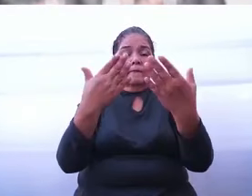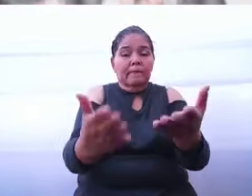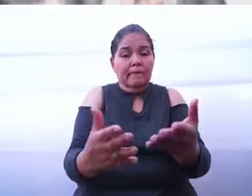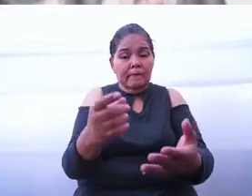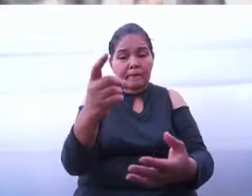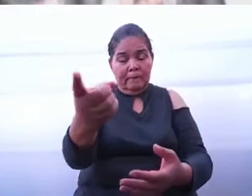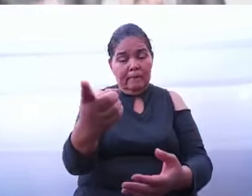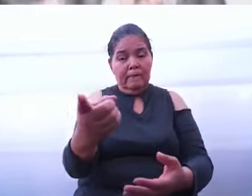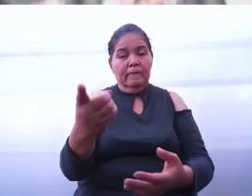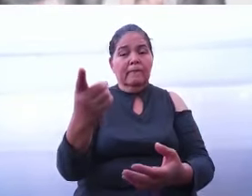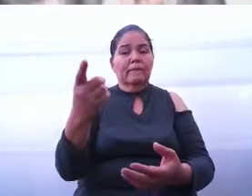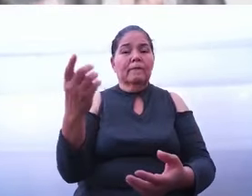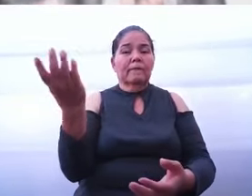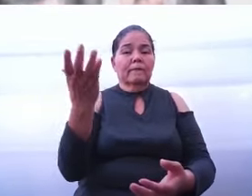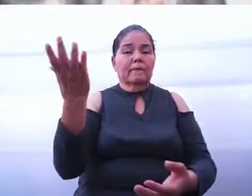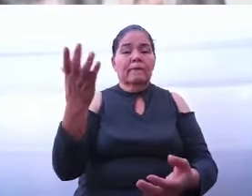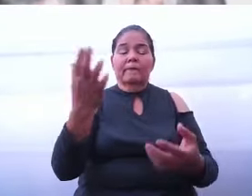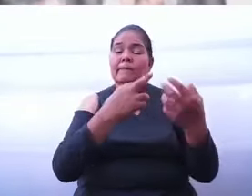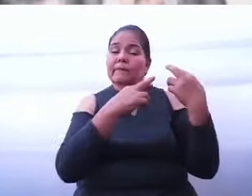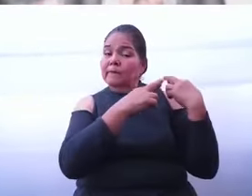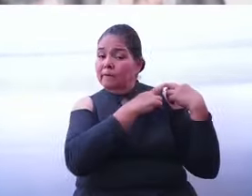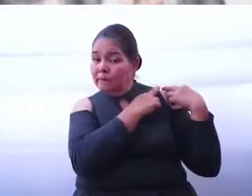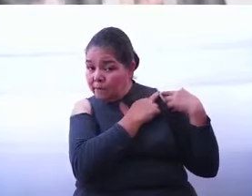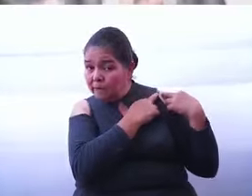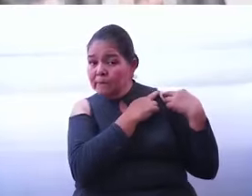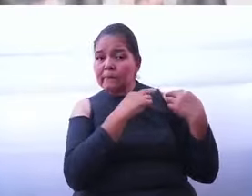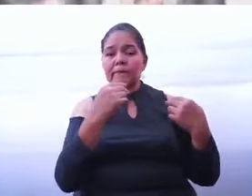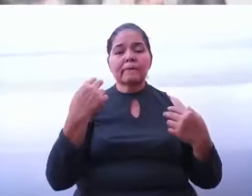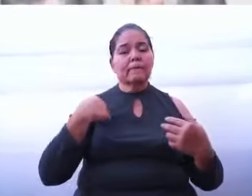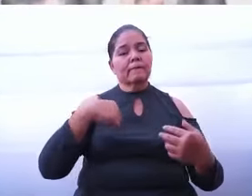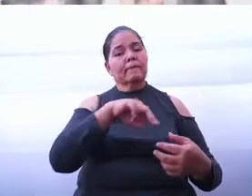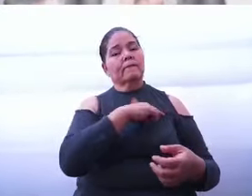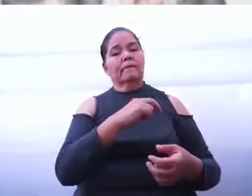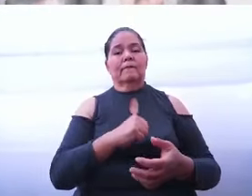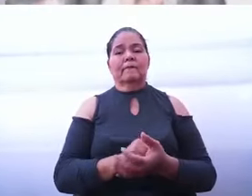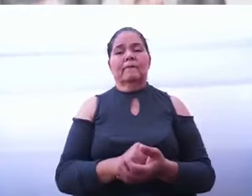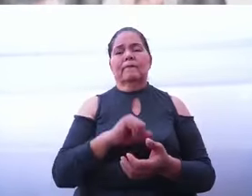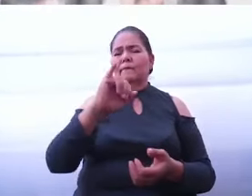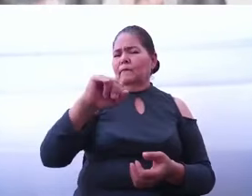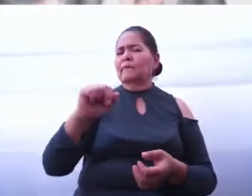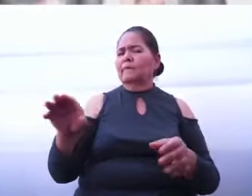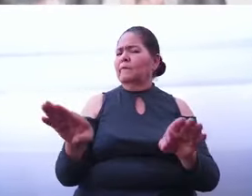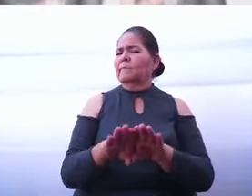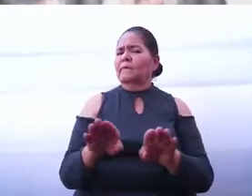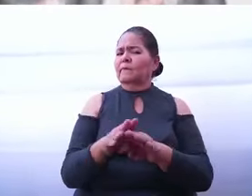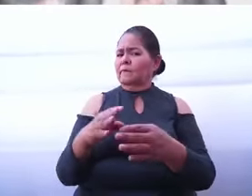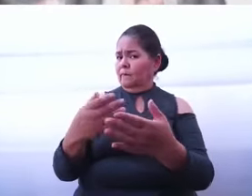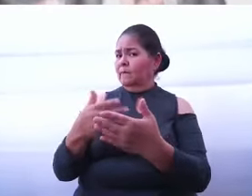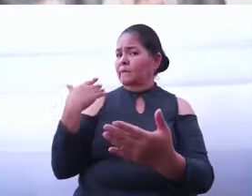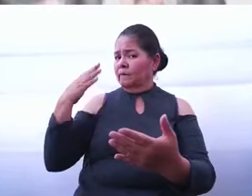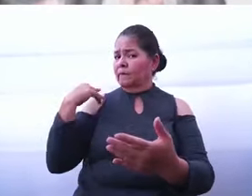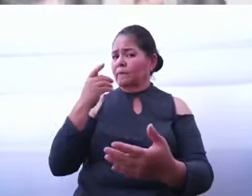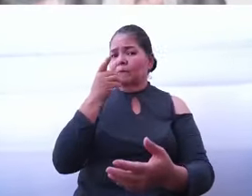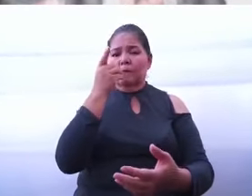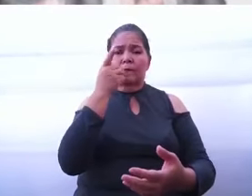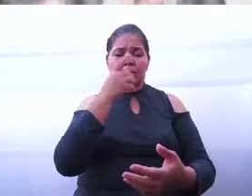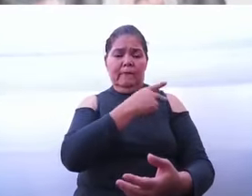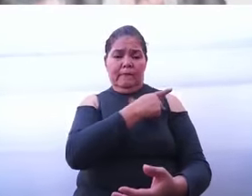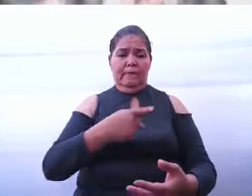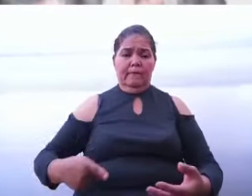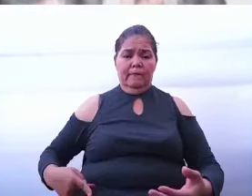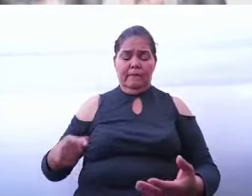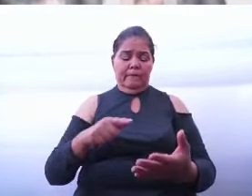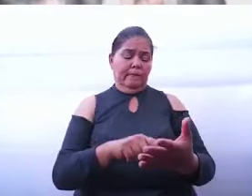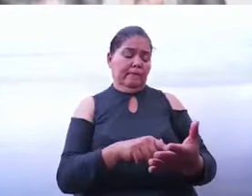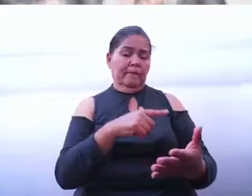de nosotros en este objetivo común. Y sí, como lo decía el presidente municipal, hoy frente a